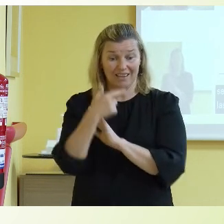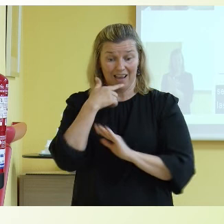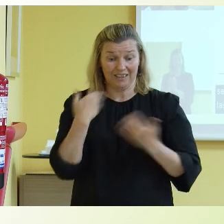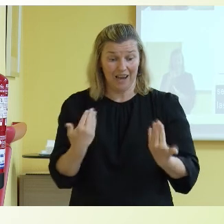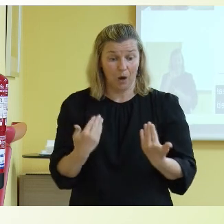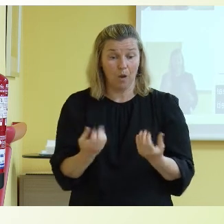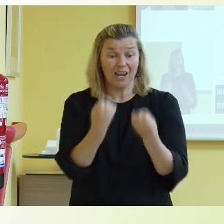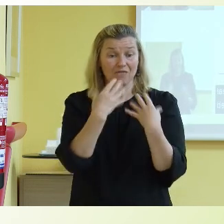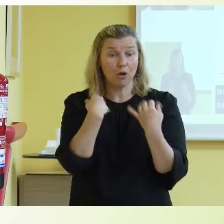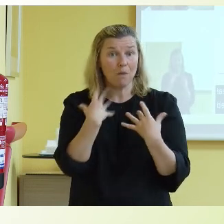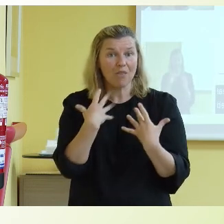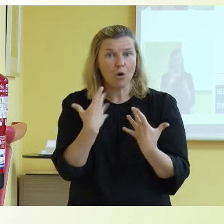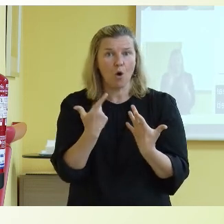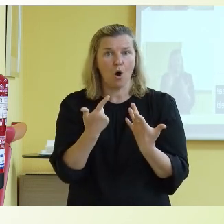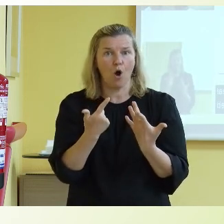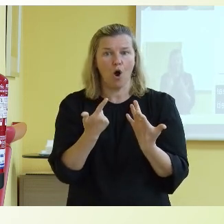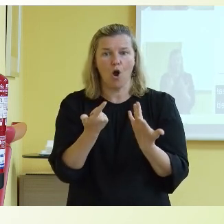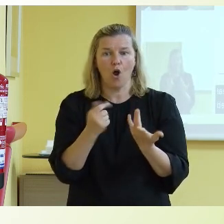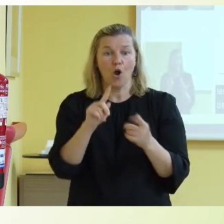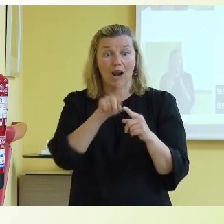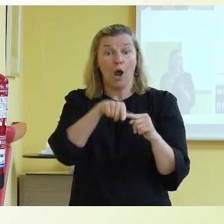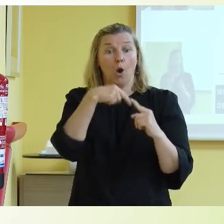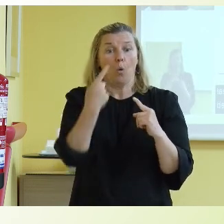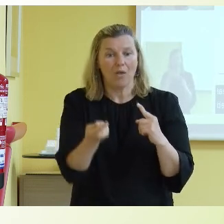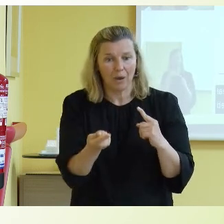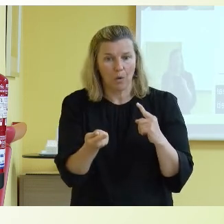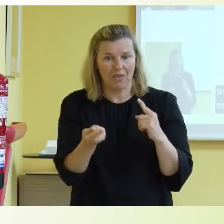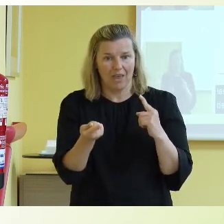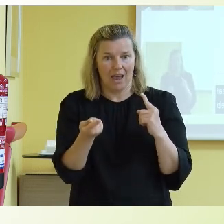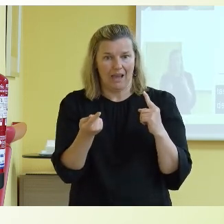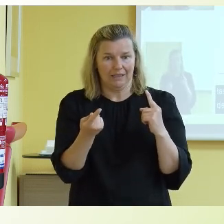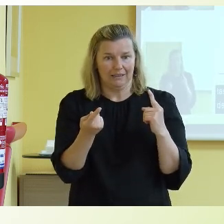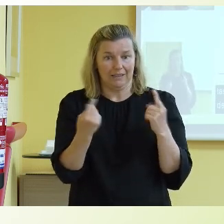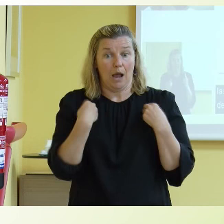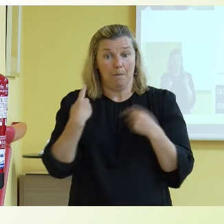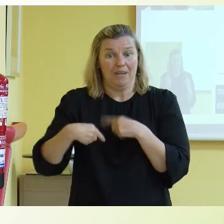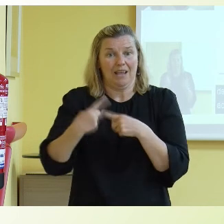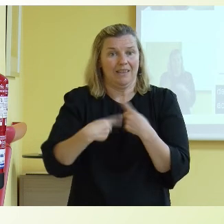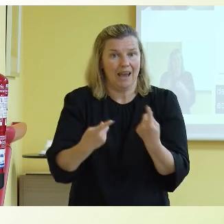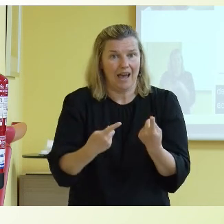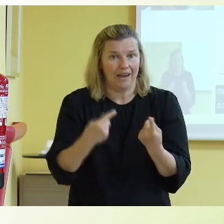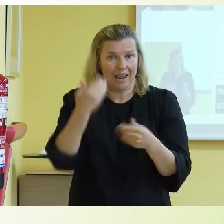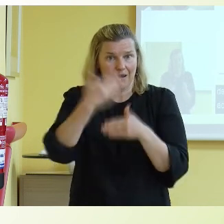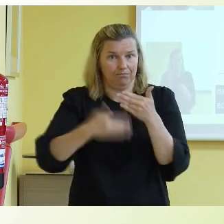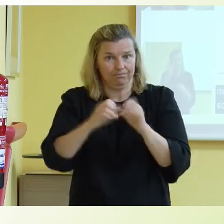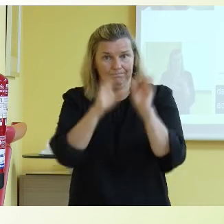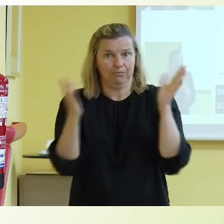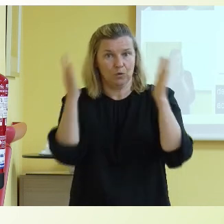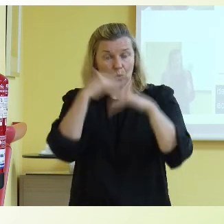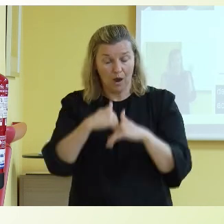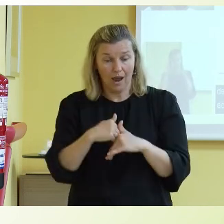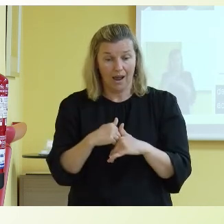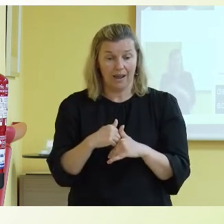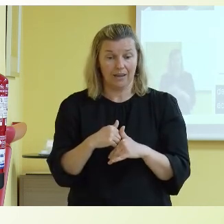proporcionar información acerca de la magnitud de las consecuencias en la vida diaria. Las actividades y participaciones que no están afectadas